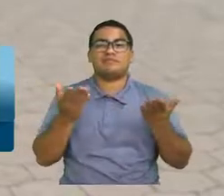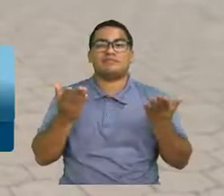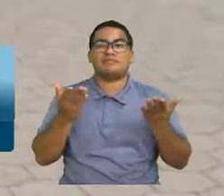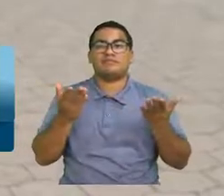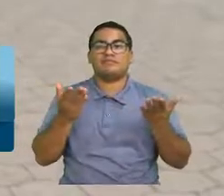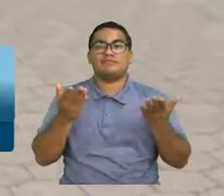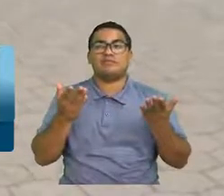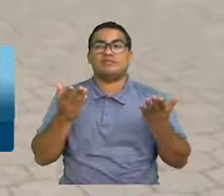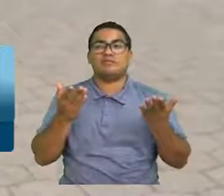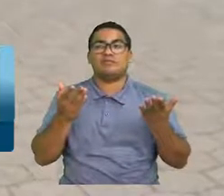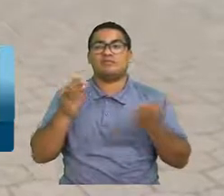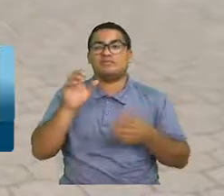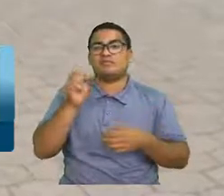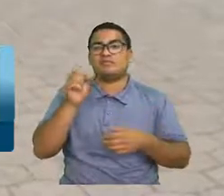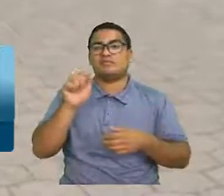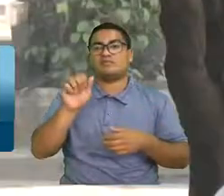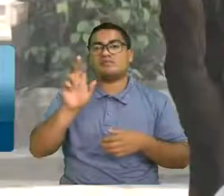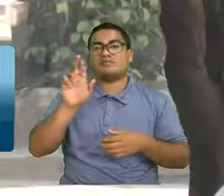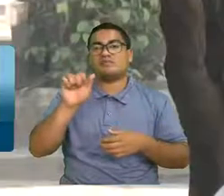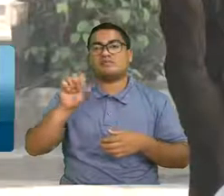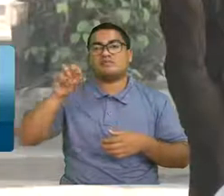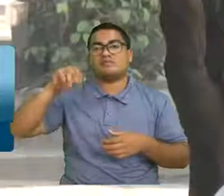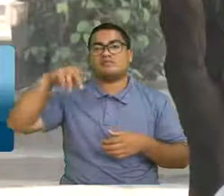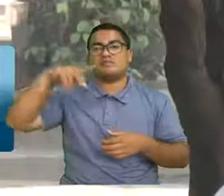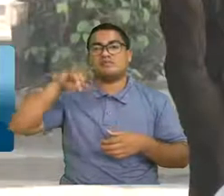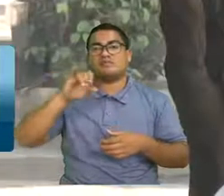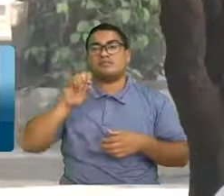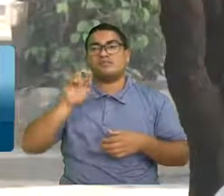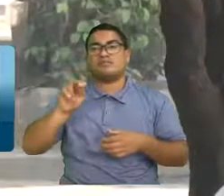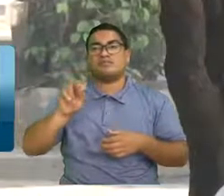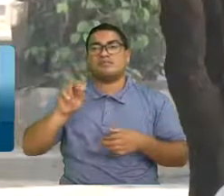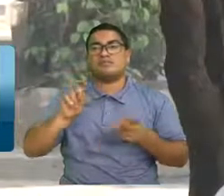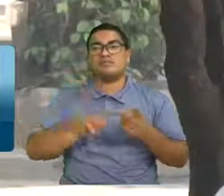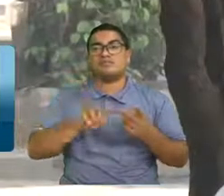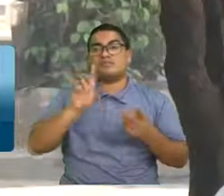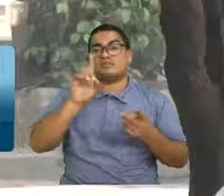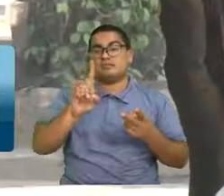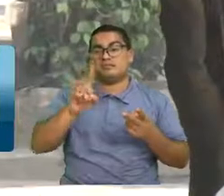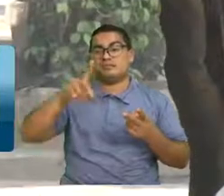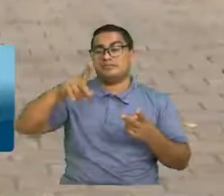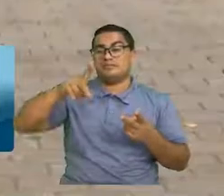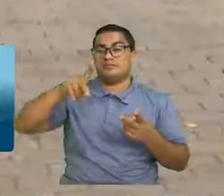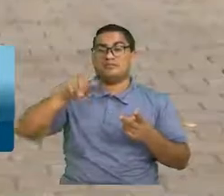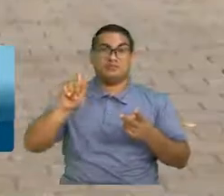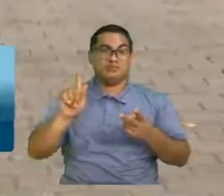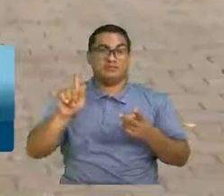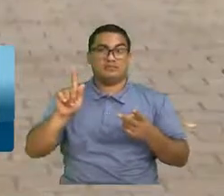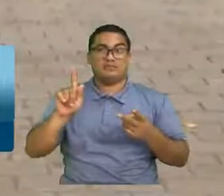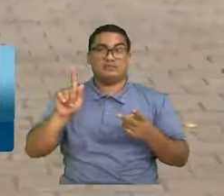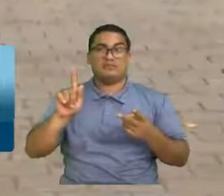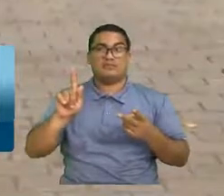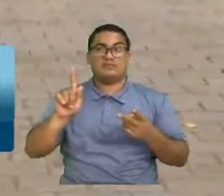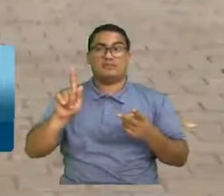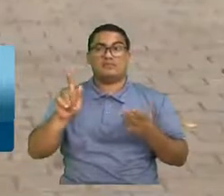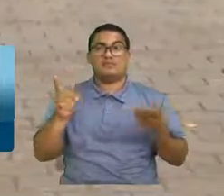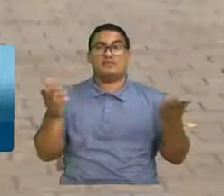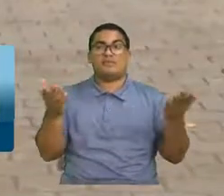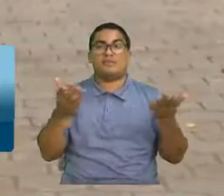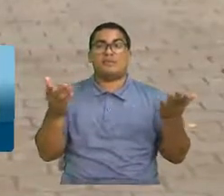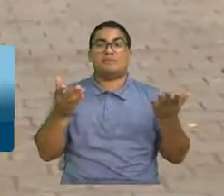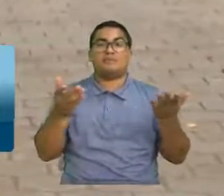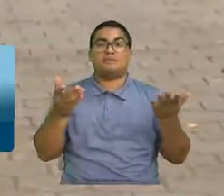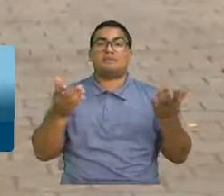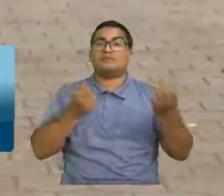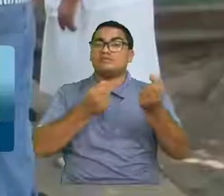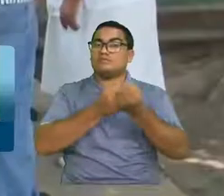es la segunda dosis de sarampión y le toca lo que es su primera DPT. DPT, la sí. DPT. La DPT es el